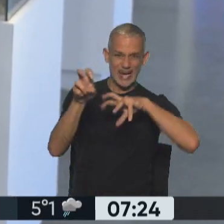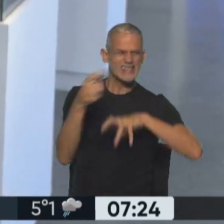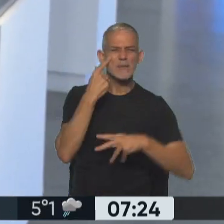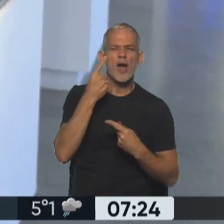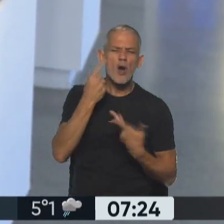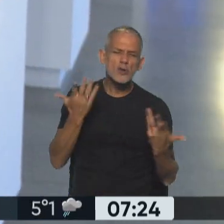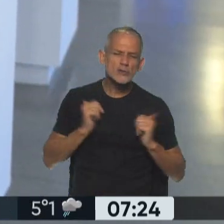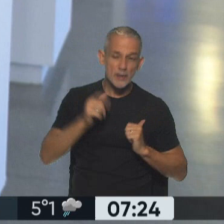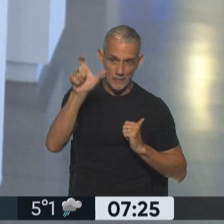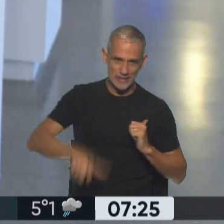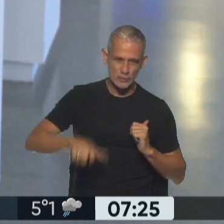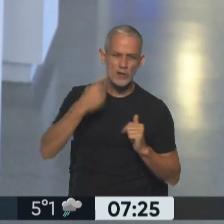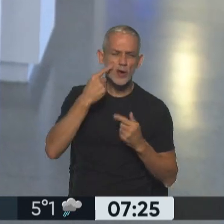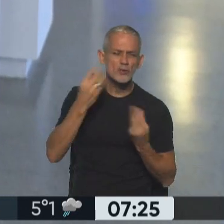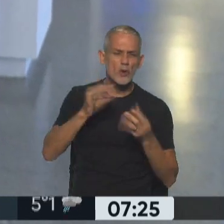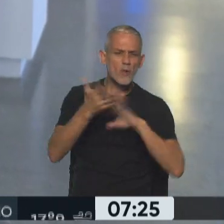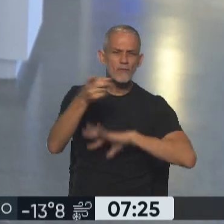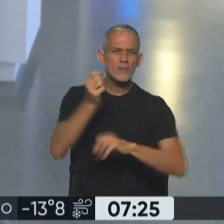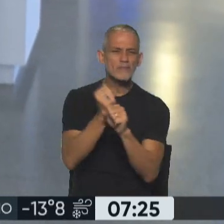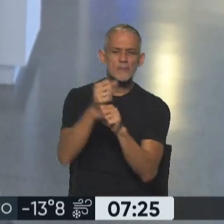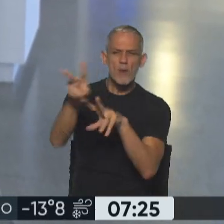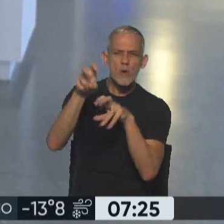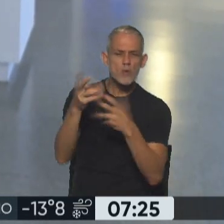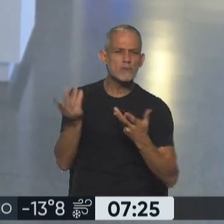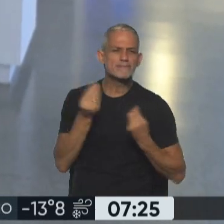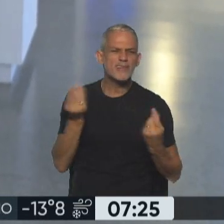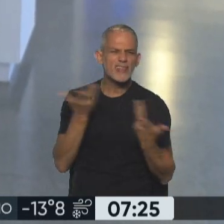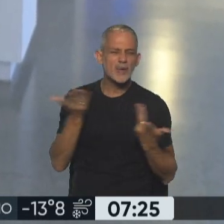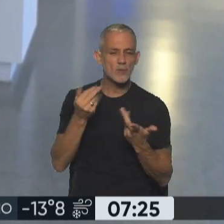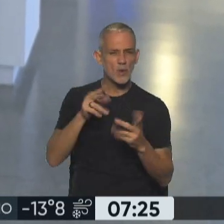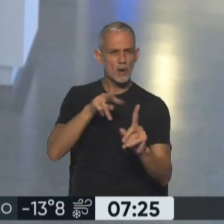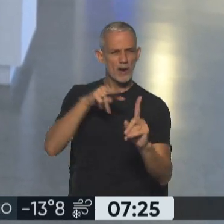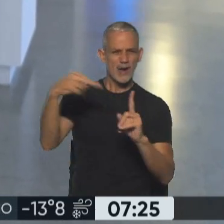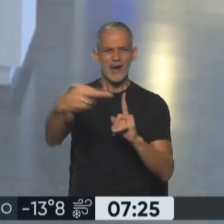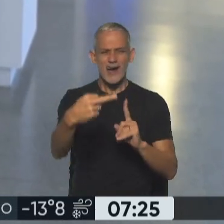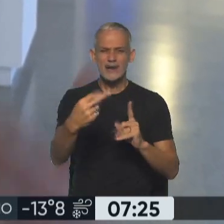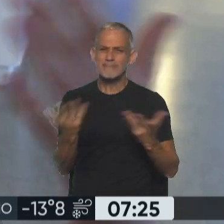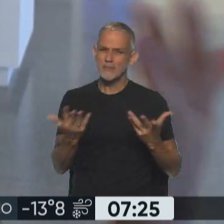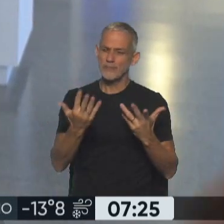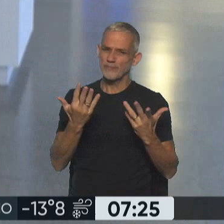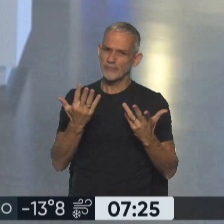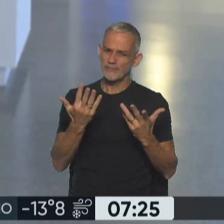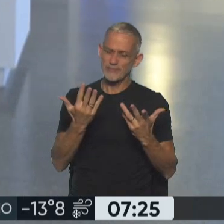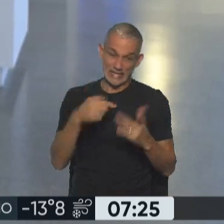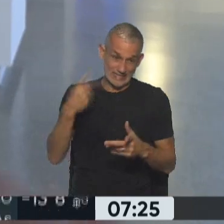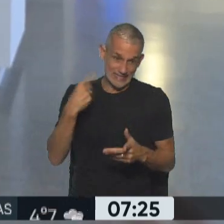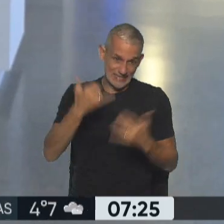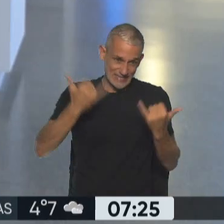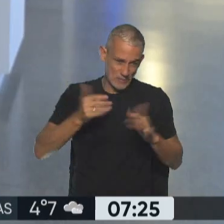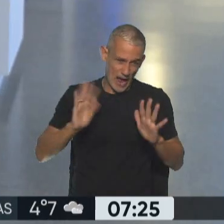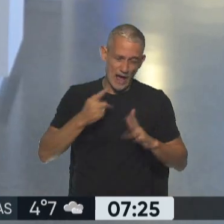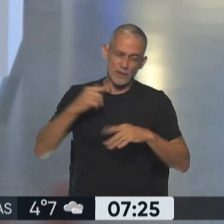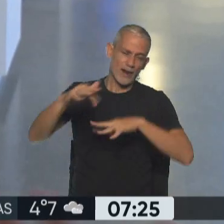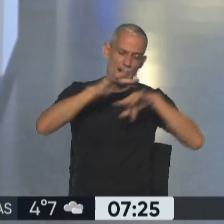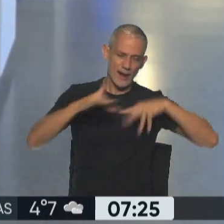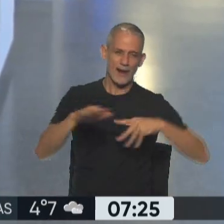conocerlo y para conocer como una una perspectiva de la cacería que no que habitualmente de la cual se